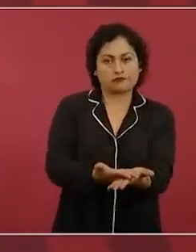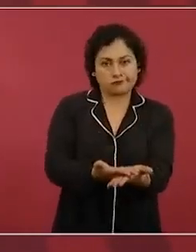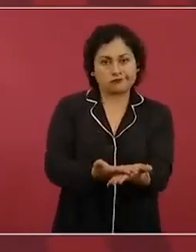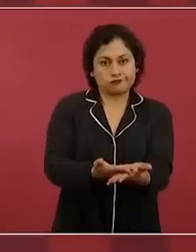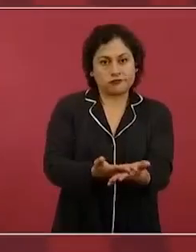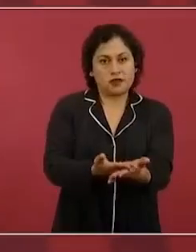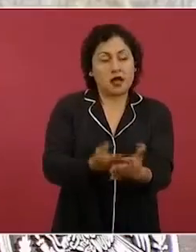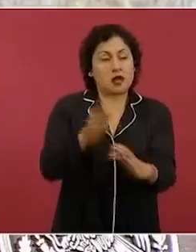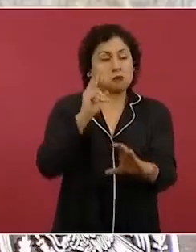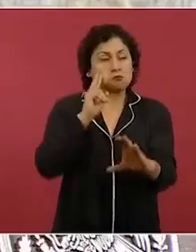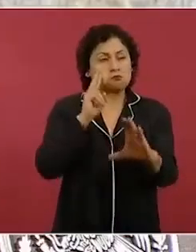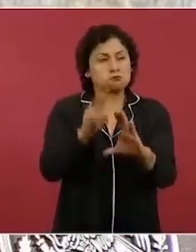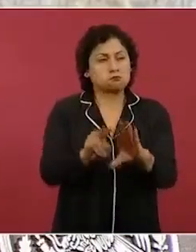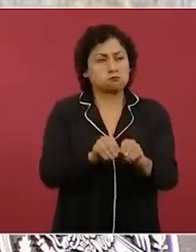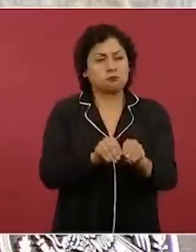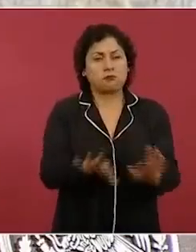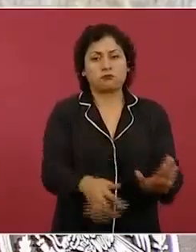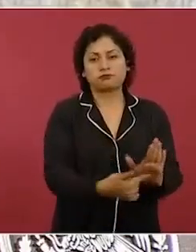transparentar todo.